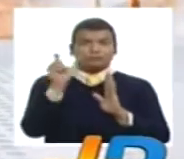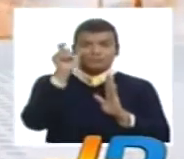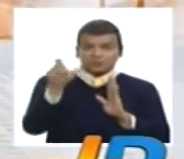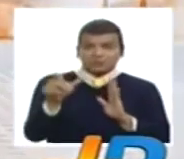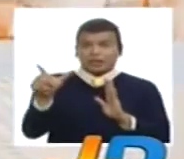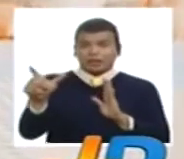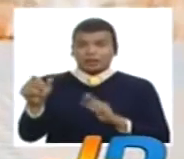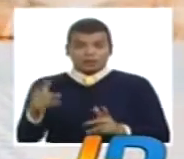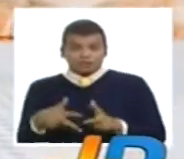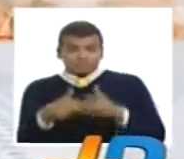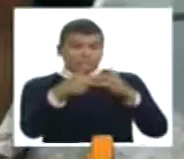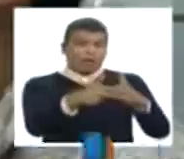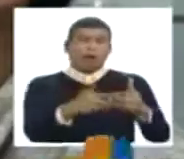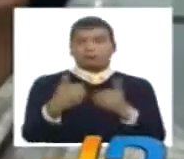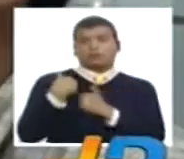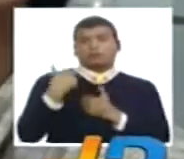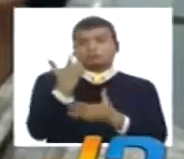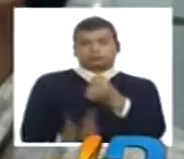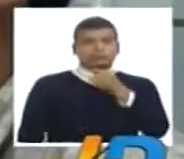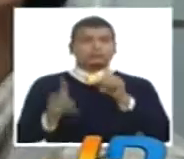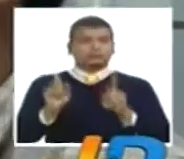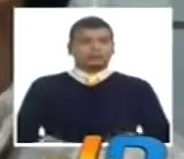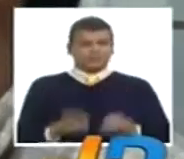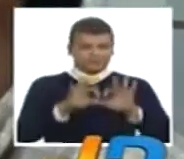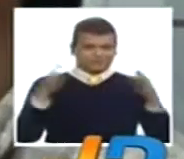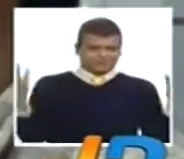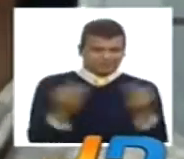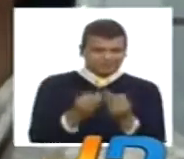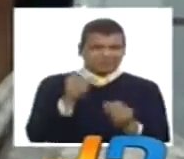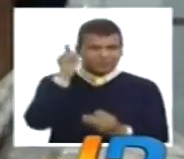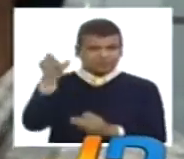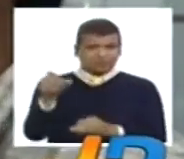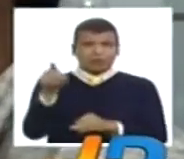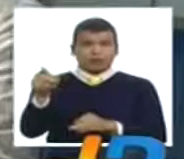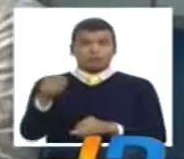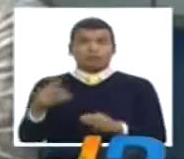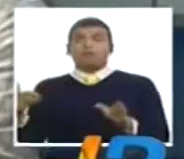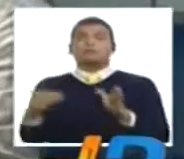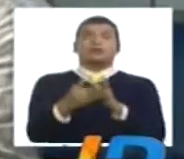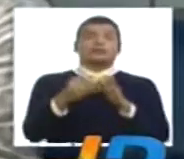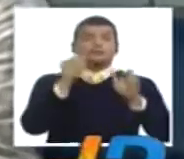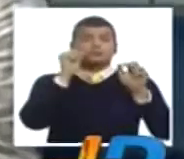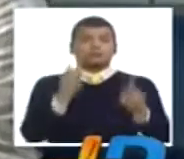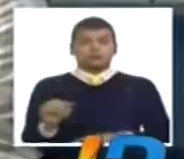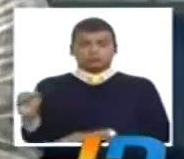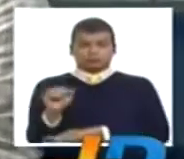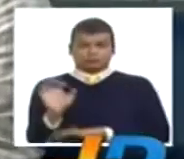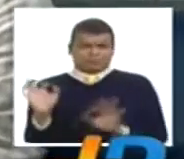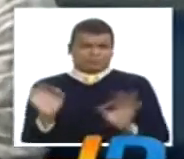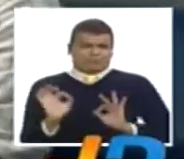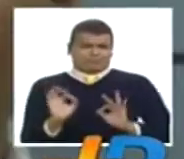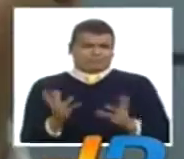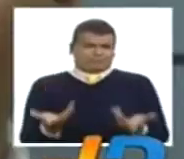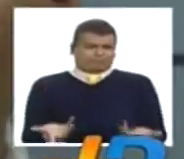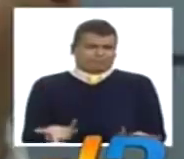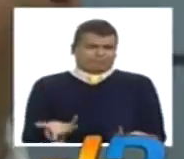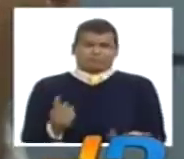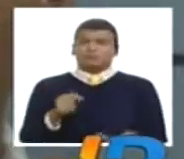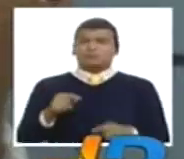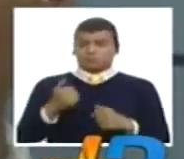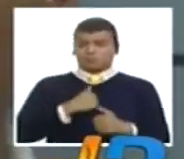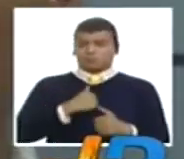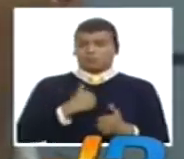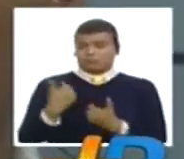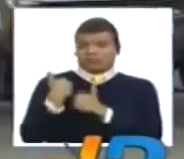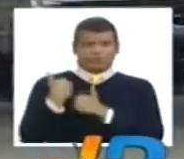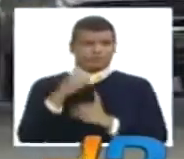de lo que en su vehículo suceda. La familia del arquero Barkan Sterling anunció que no denunciará a la persona que iba manejando el vehículo porque no es su obligación.